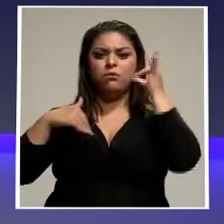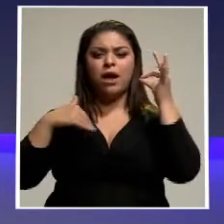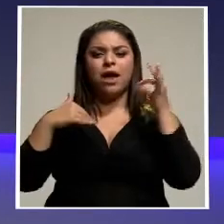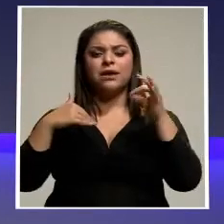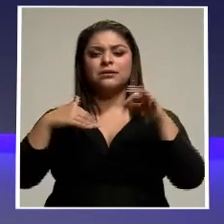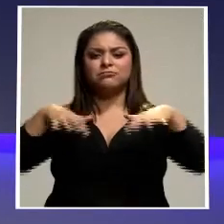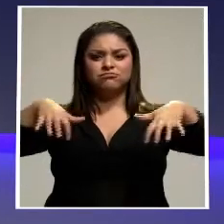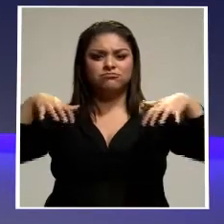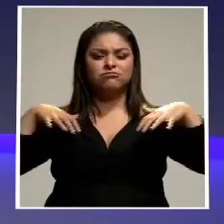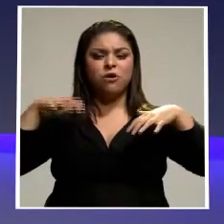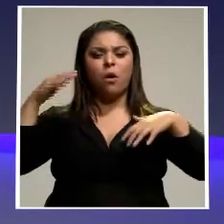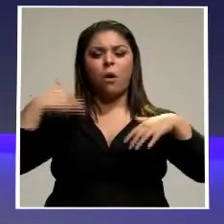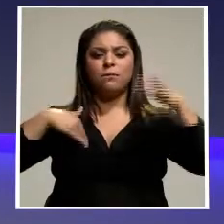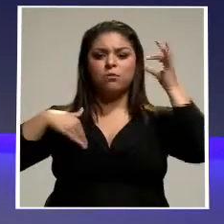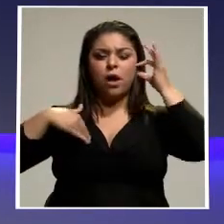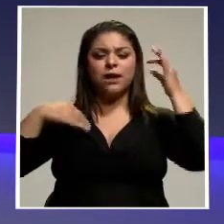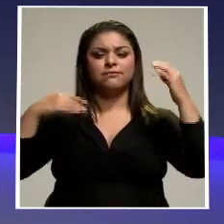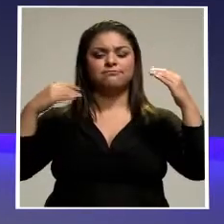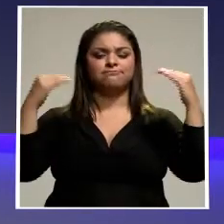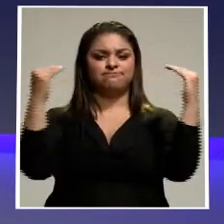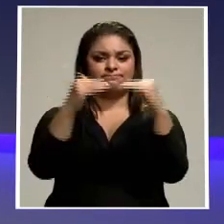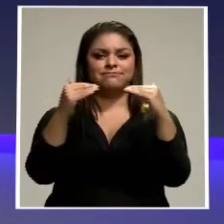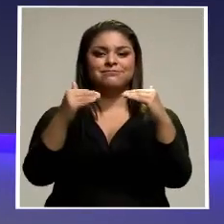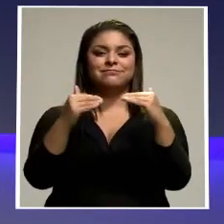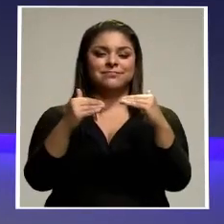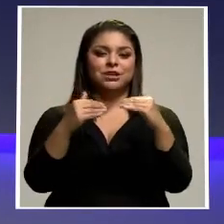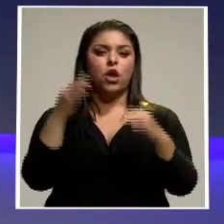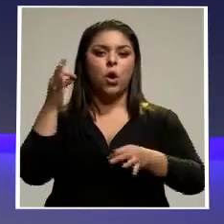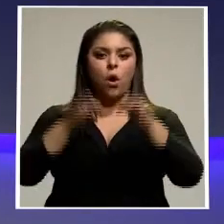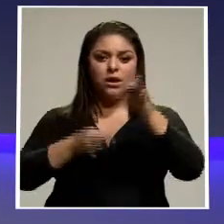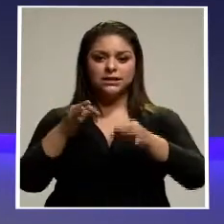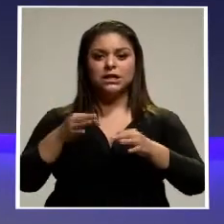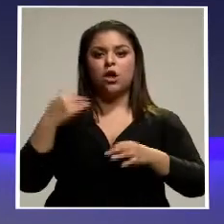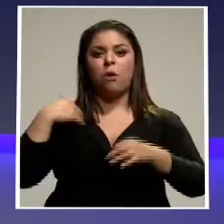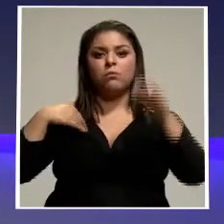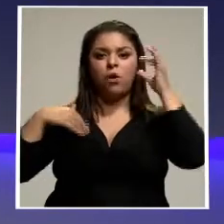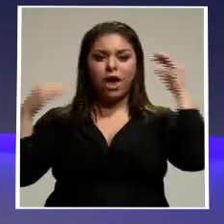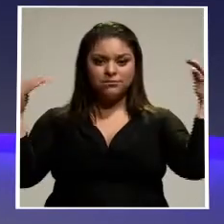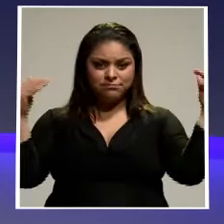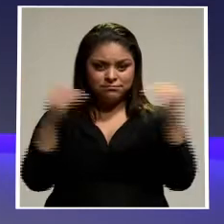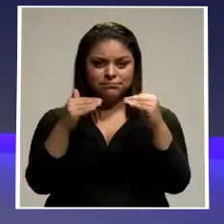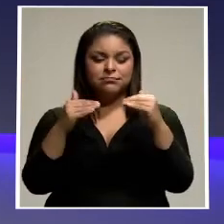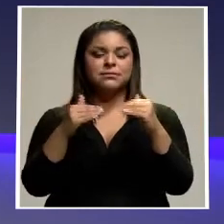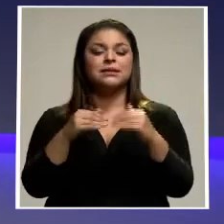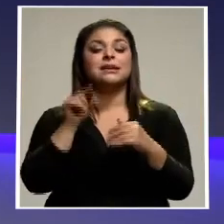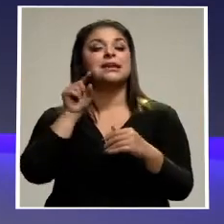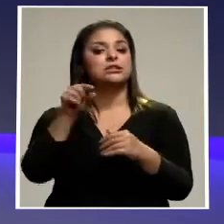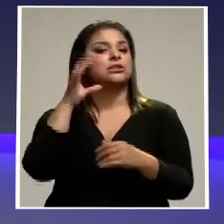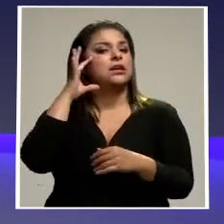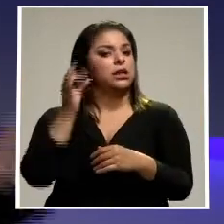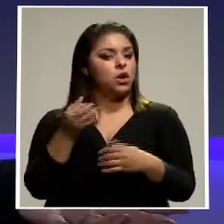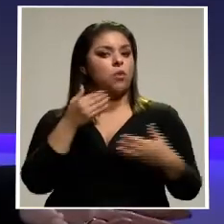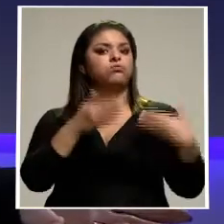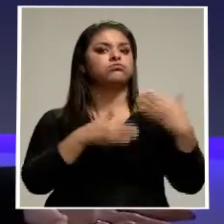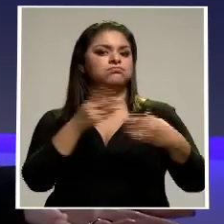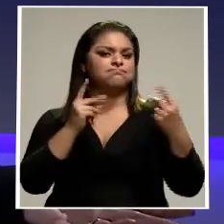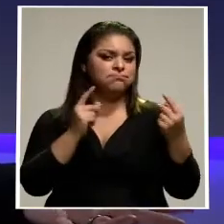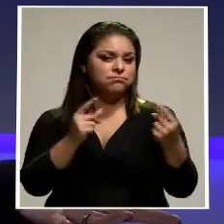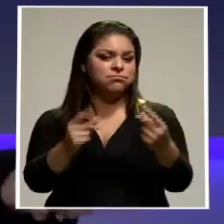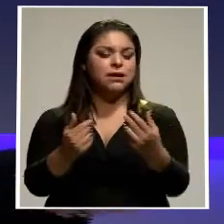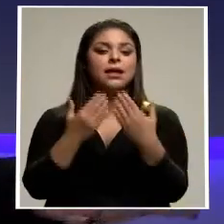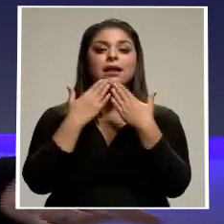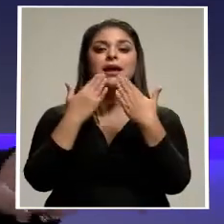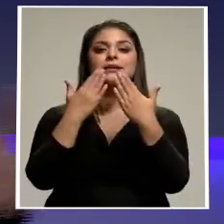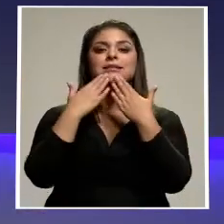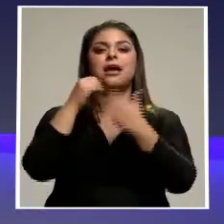cortes paritarias. Y yo siento que ese proceso se ha acelerado, y se ha acelerado gracias a los esfuerzos